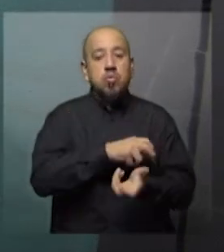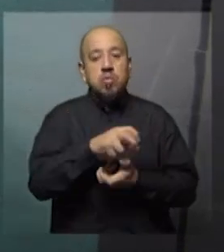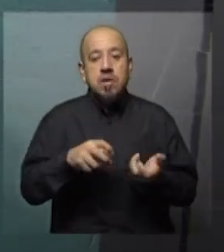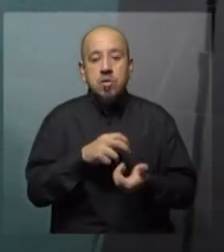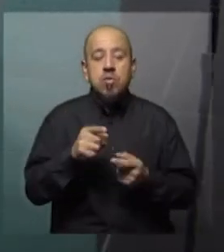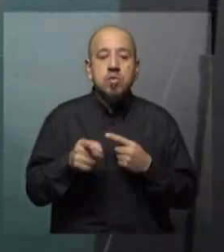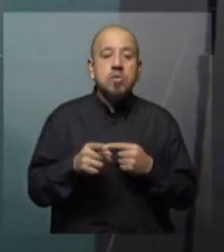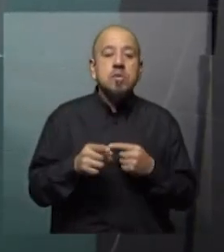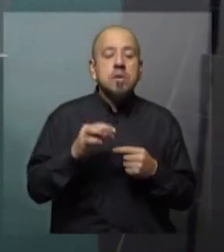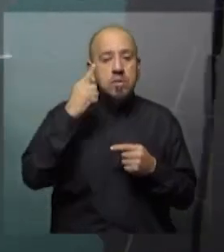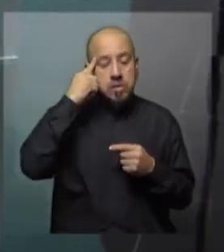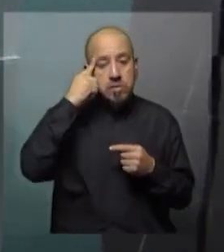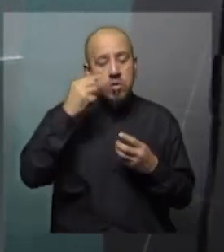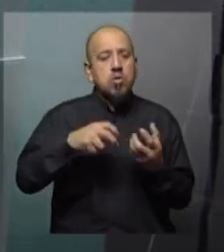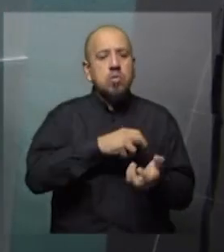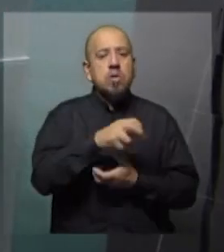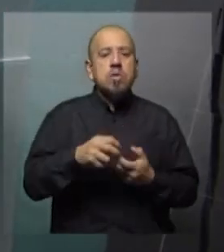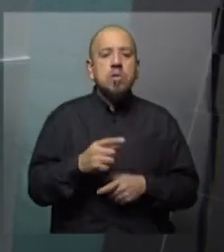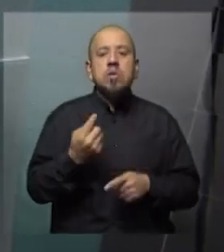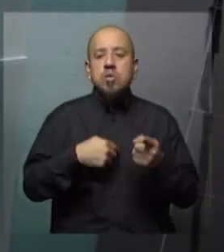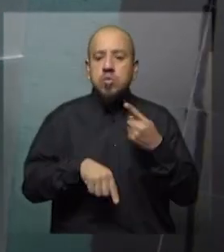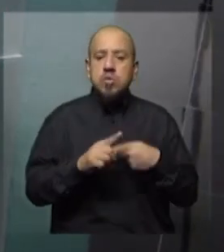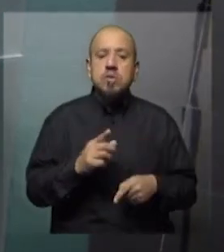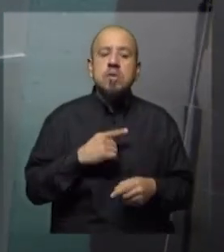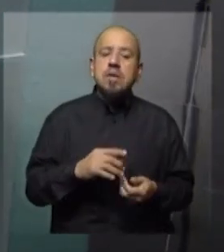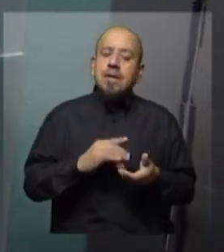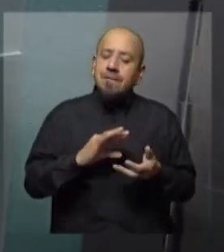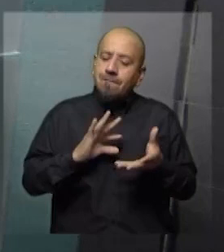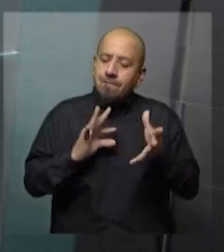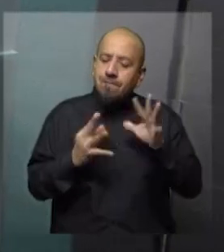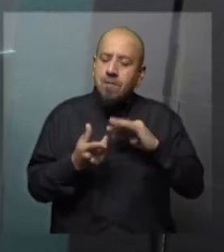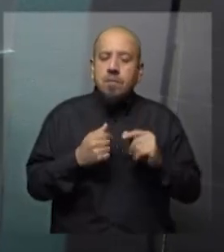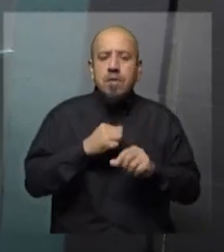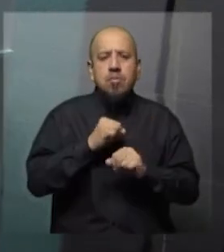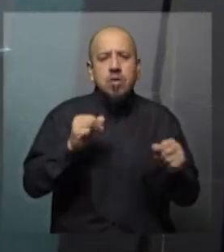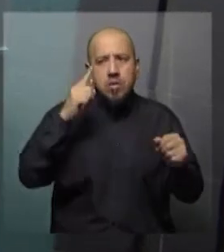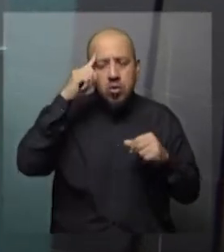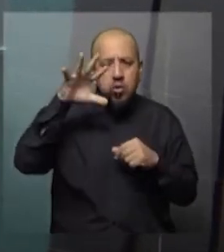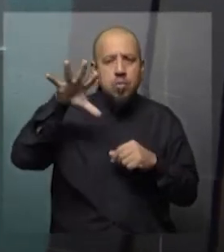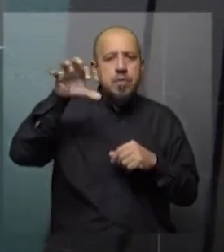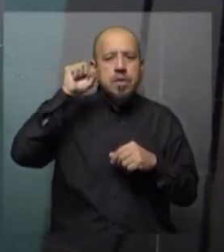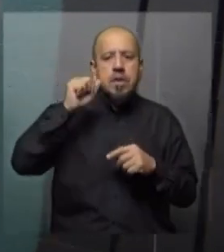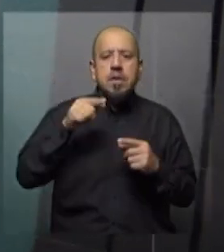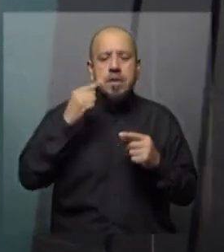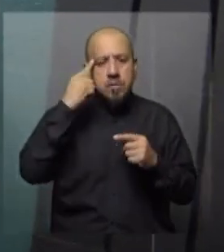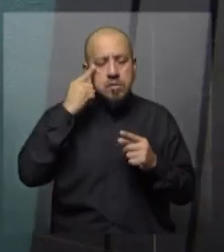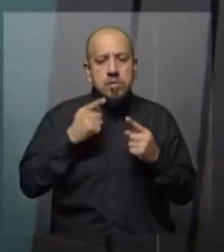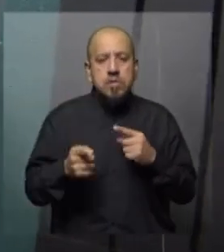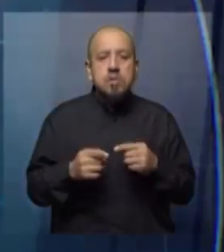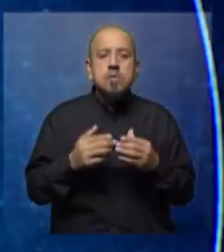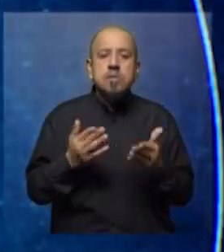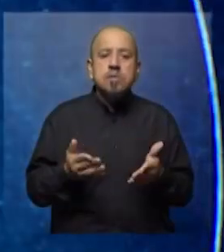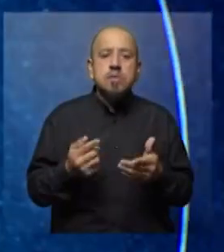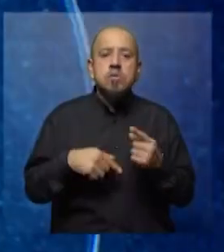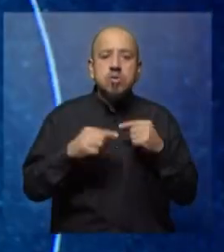es complejo por lo tanto los modos de acercarnos a la comprensión al entendimiento al pensar son